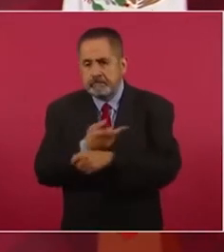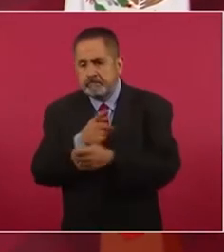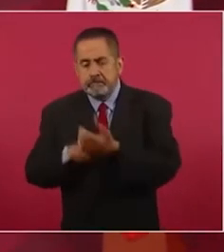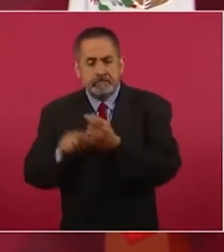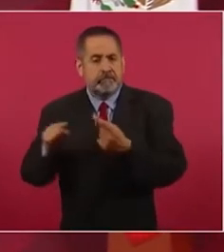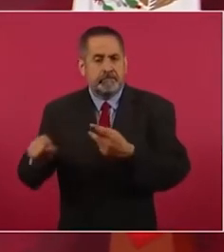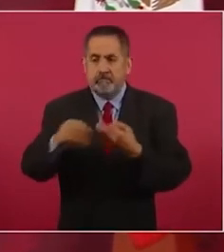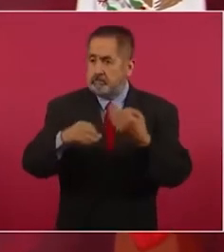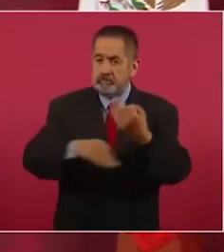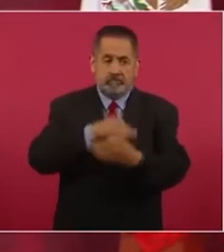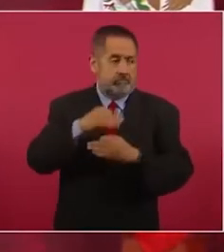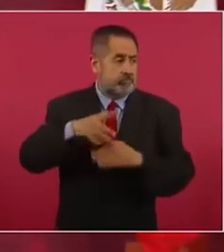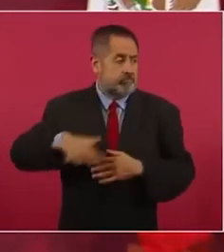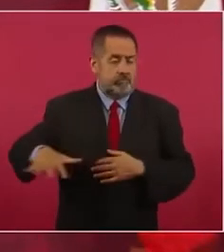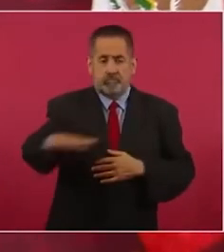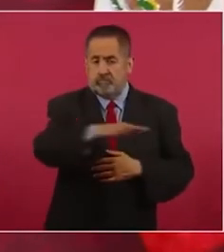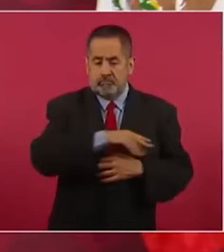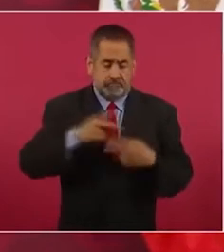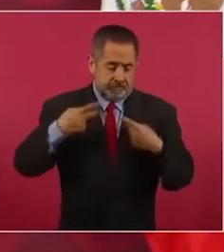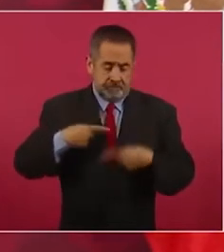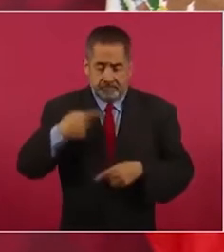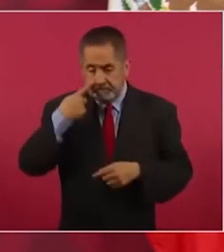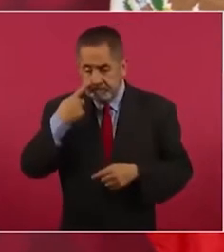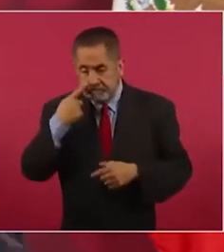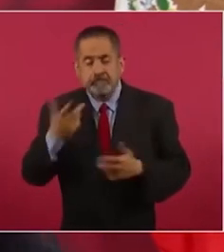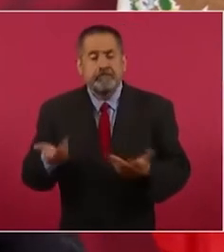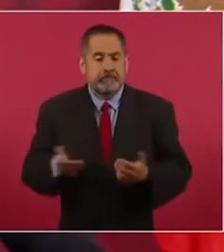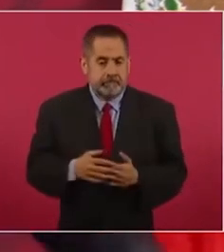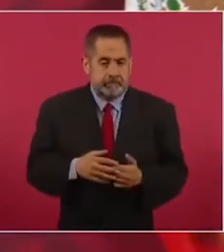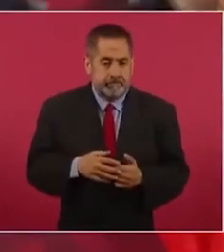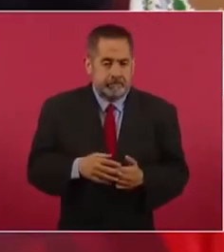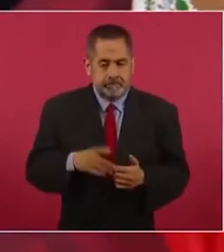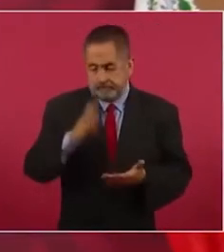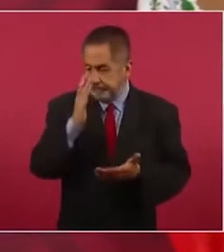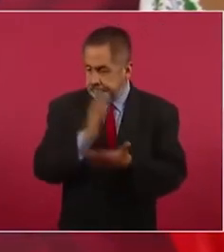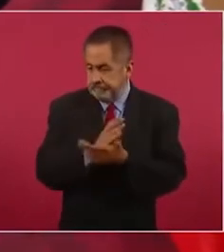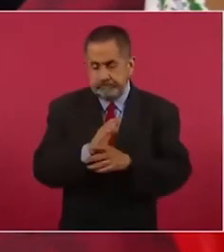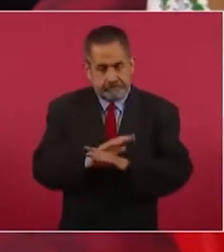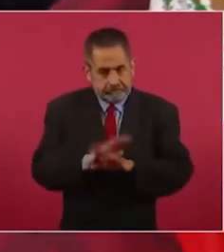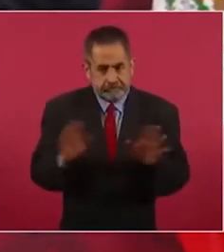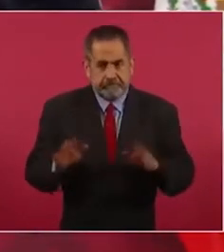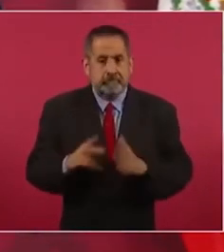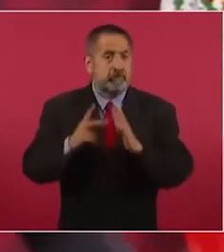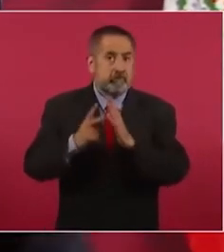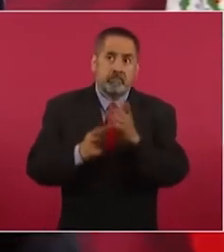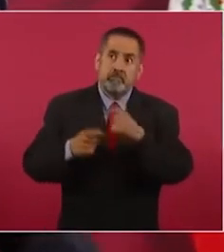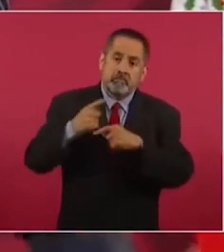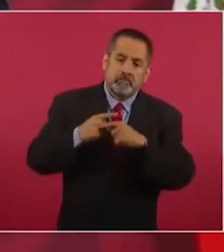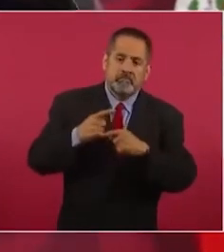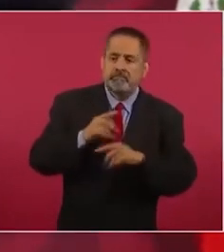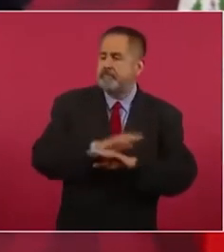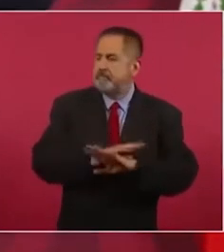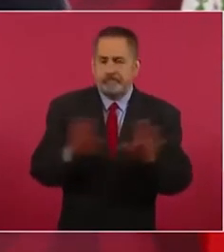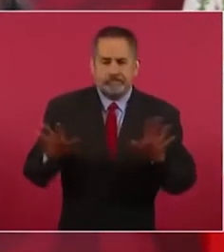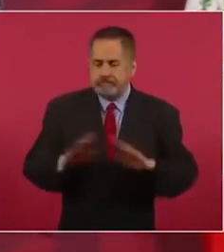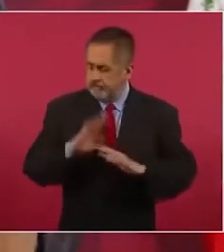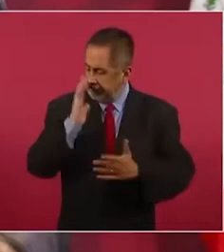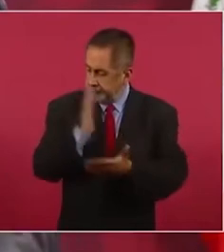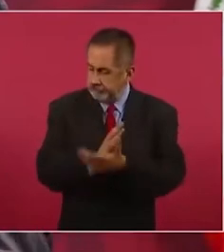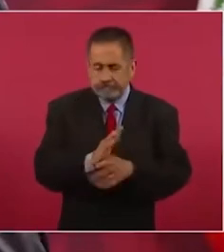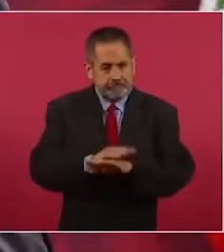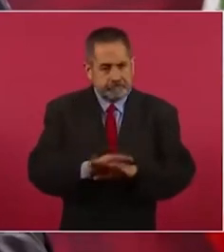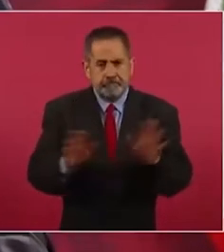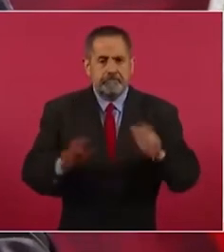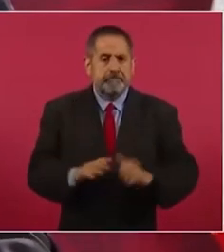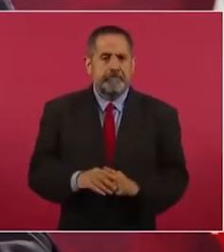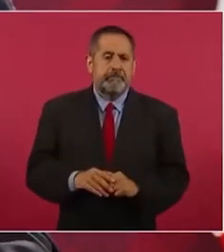atentos todos los ciudadanos, para que eso ya no regrese. Ya